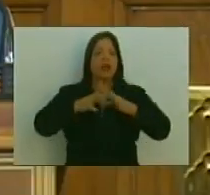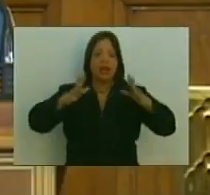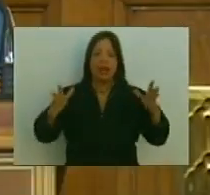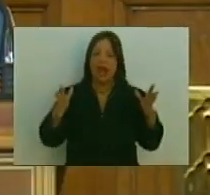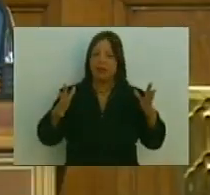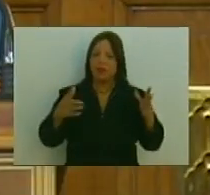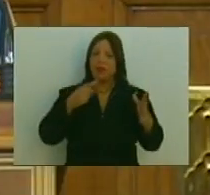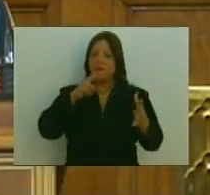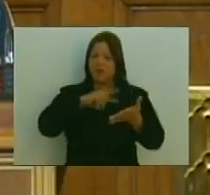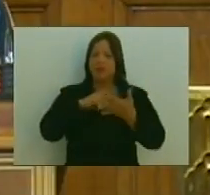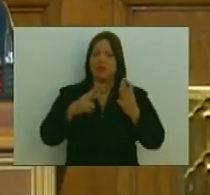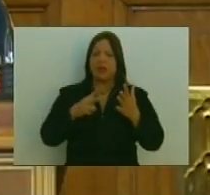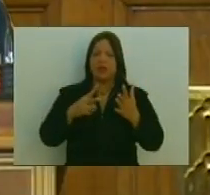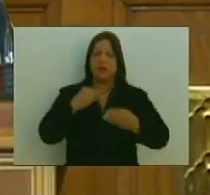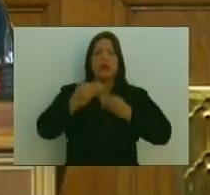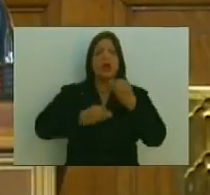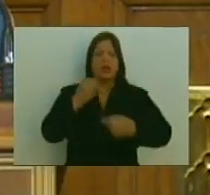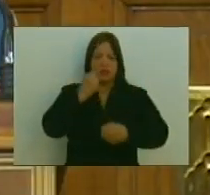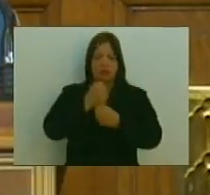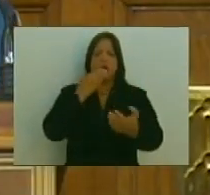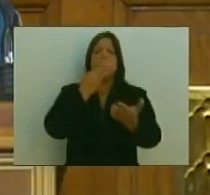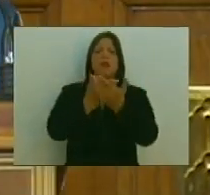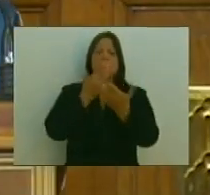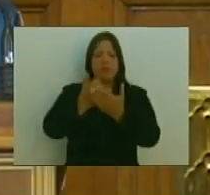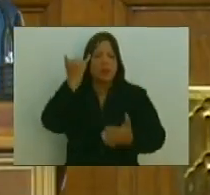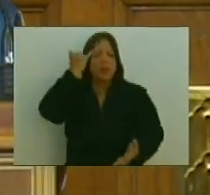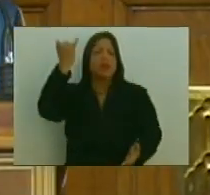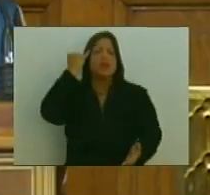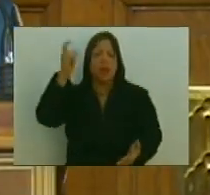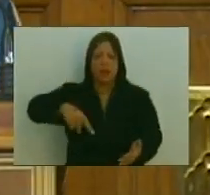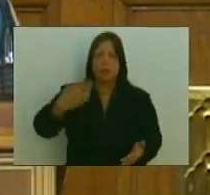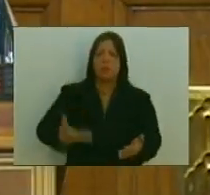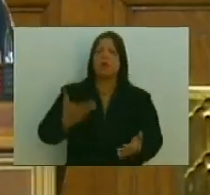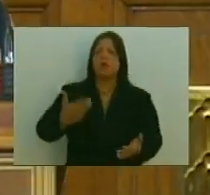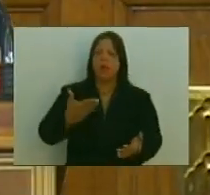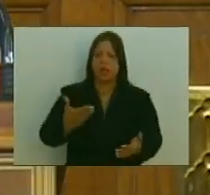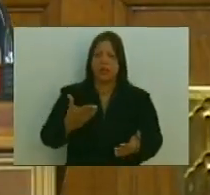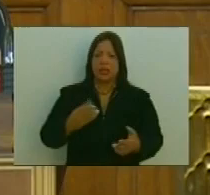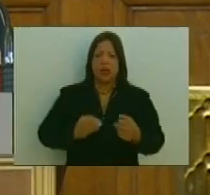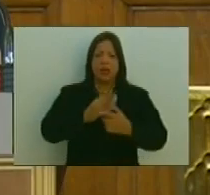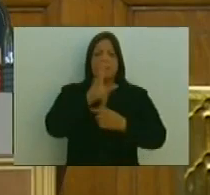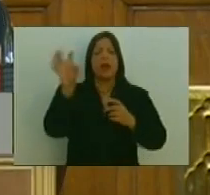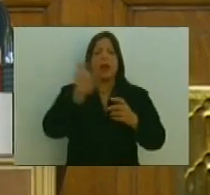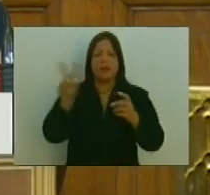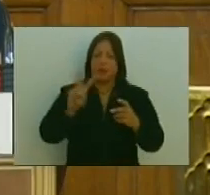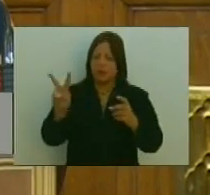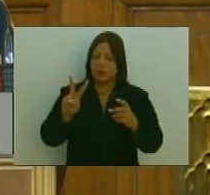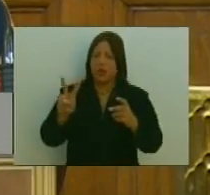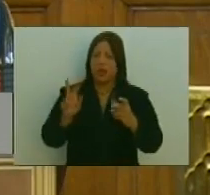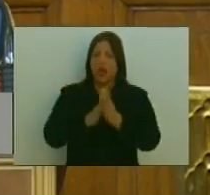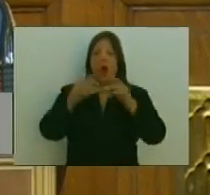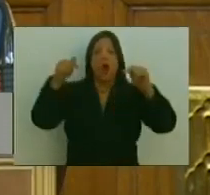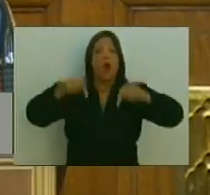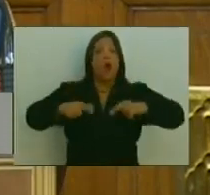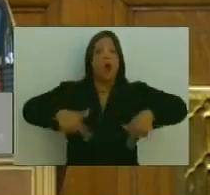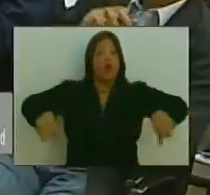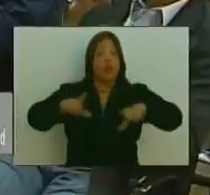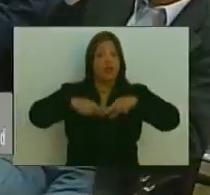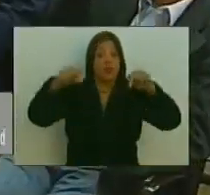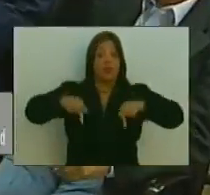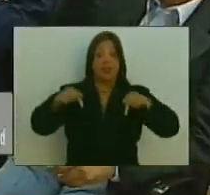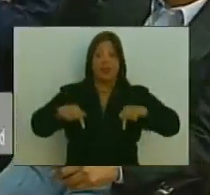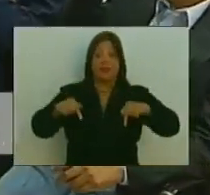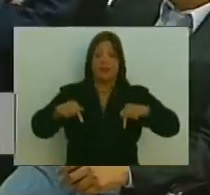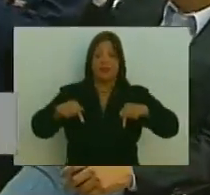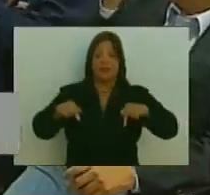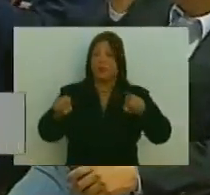Bolivariana de Venezuela, que hemos hecho nuestros aportes importantísimos para seguir creando patria, y que hoy estamos aquí, y